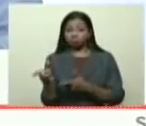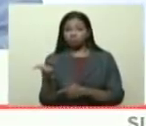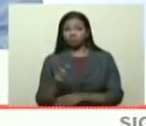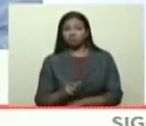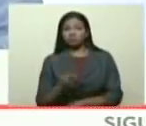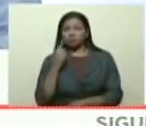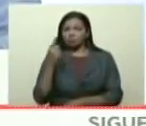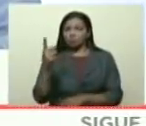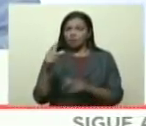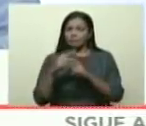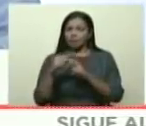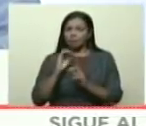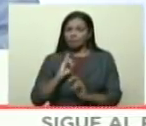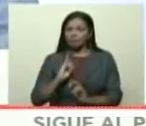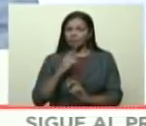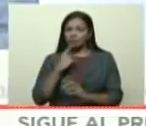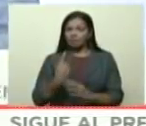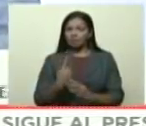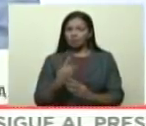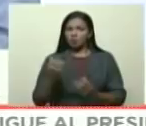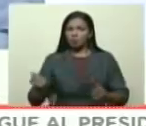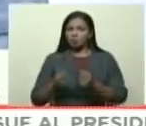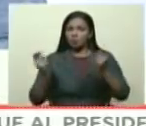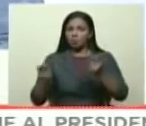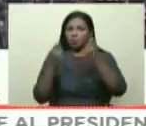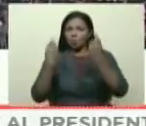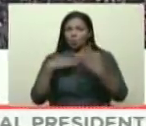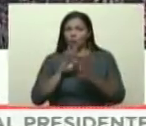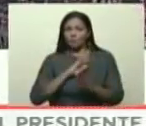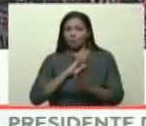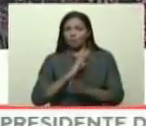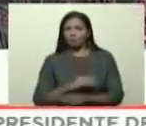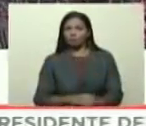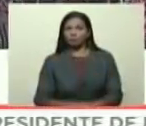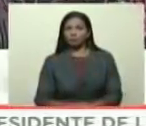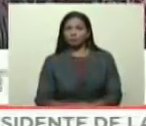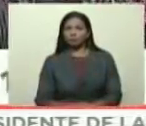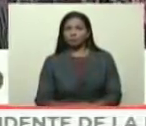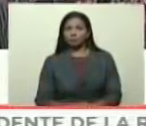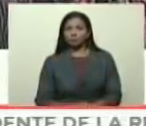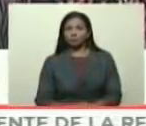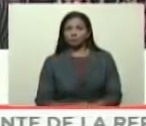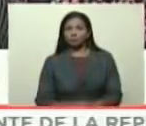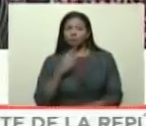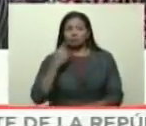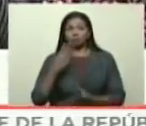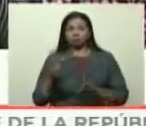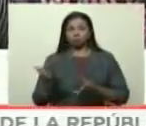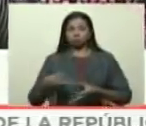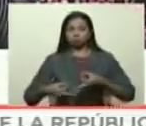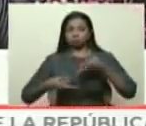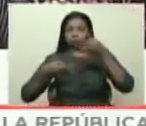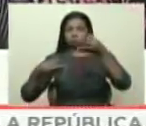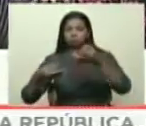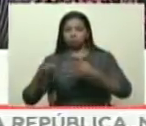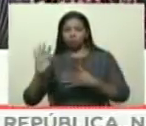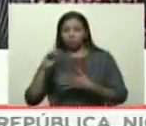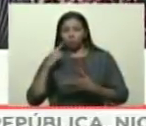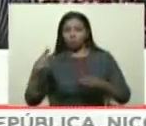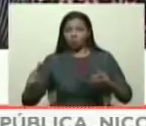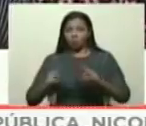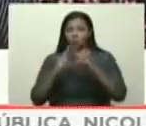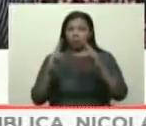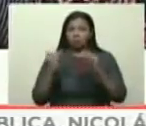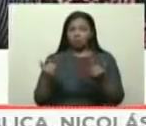tomarle la palabra con el impulso que él trae. Él está proponiendo un